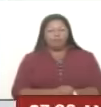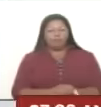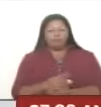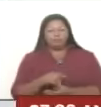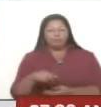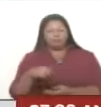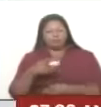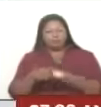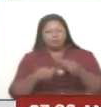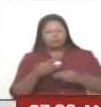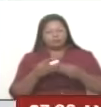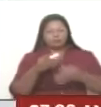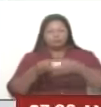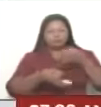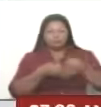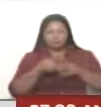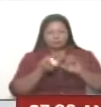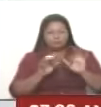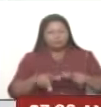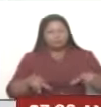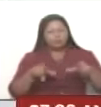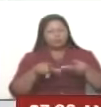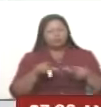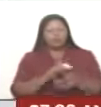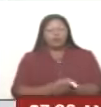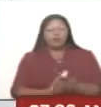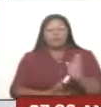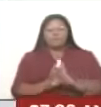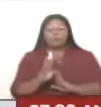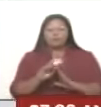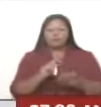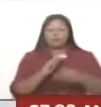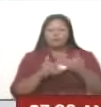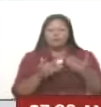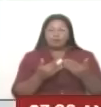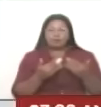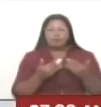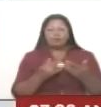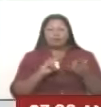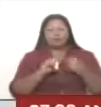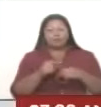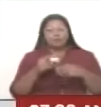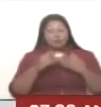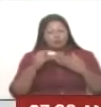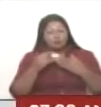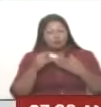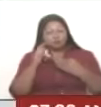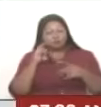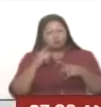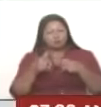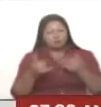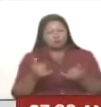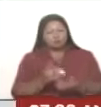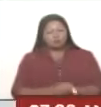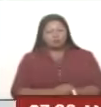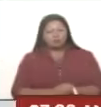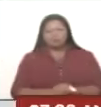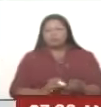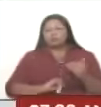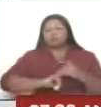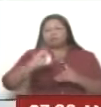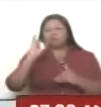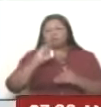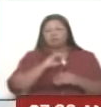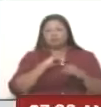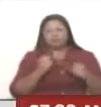la inflación se explica de allí. Aumenta la tasa de cambio, sobre todo por la vía de la especulación, se desatan los precios en